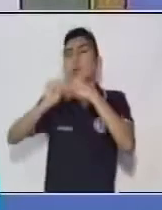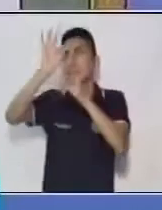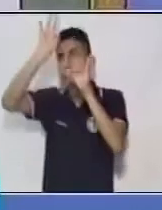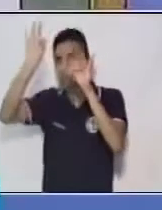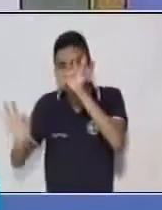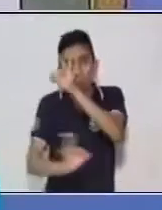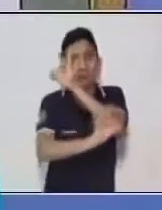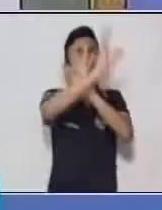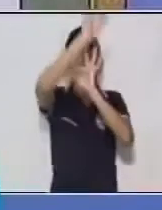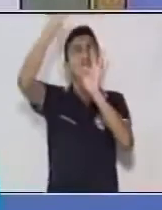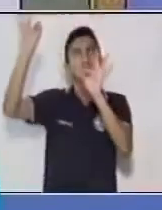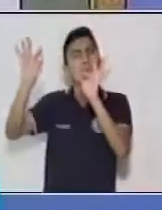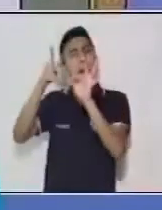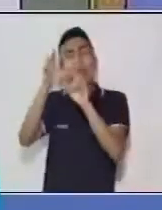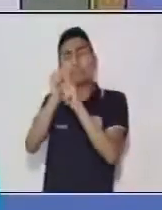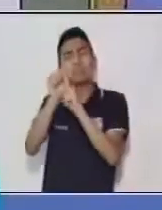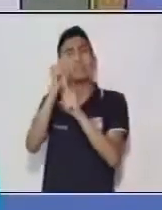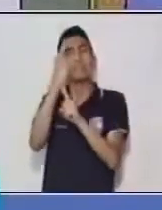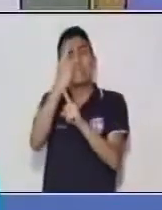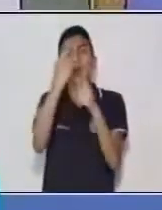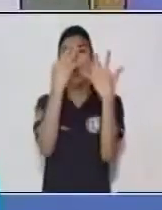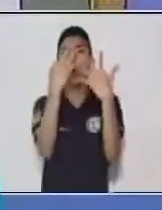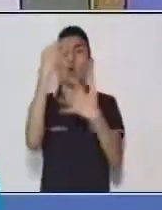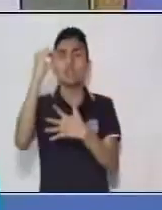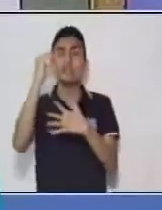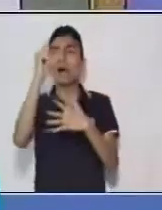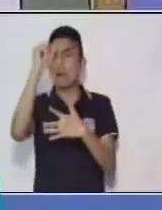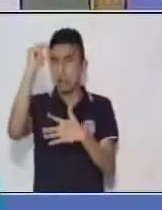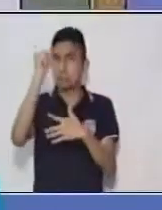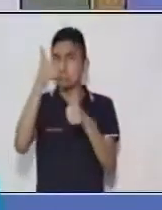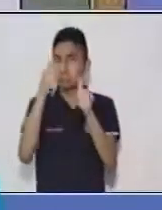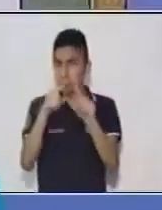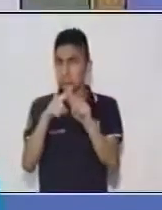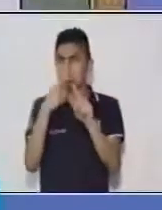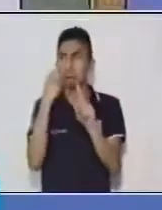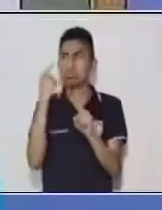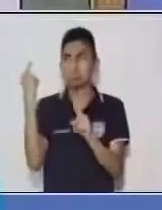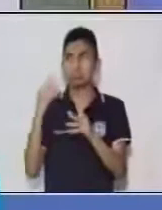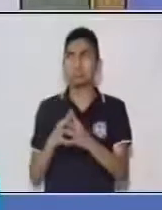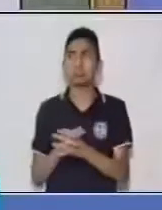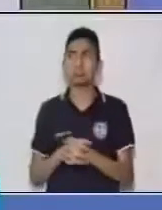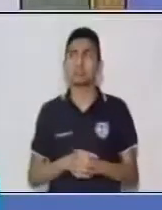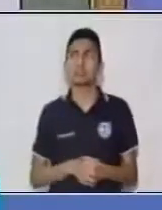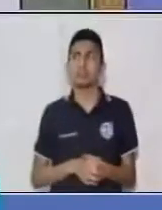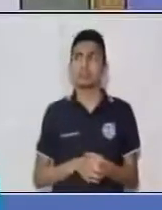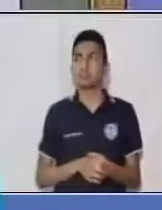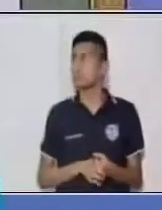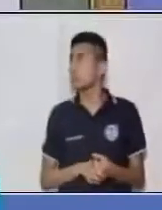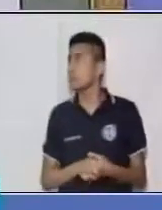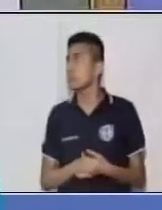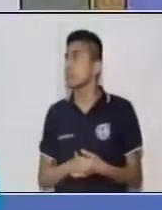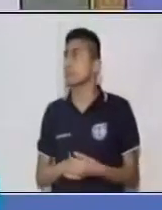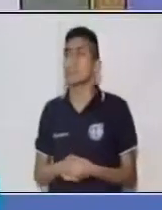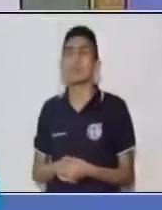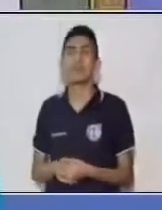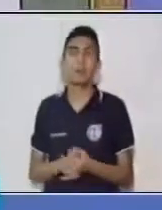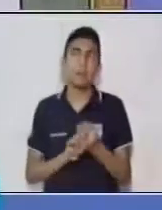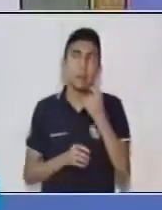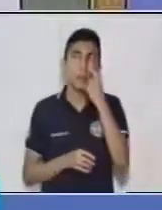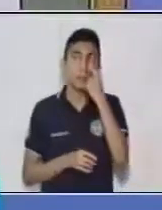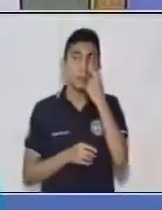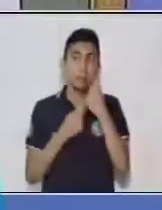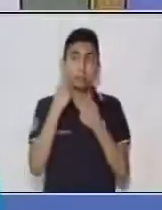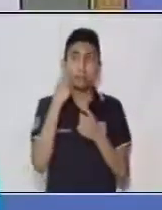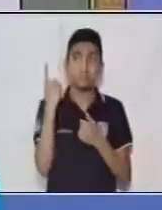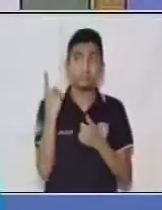forma. Entonces, si observas acá, vamos a hacer unas marquitas para que mires dónde está ahorita